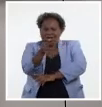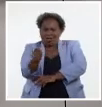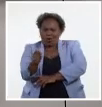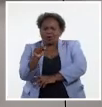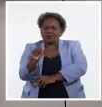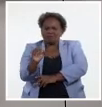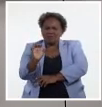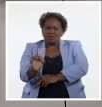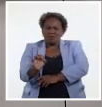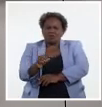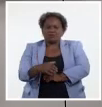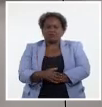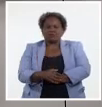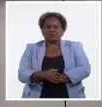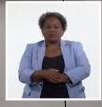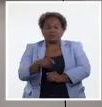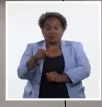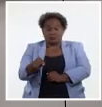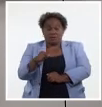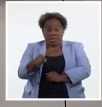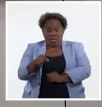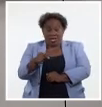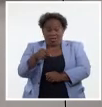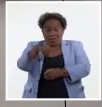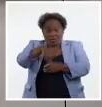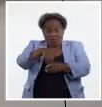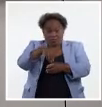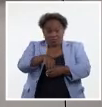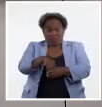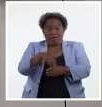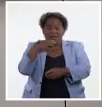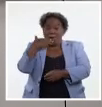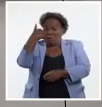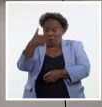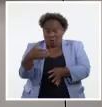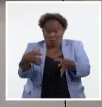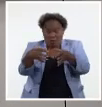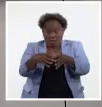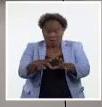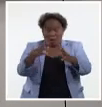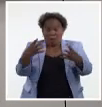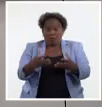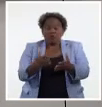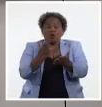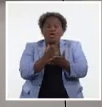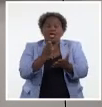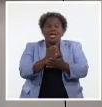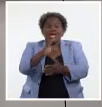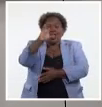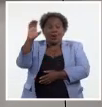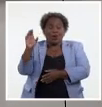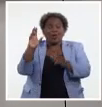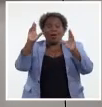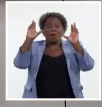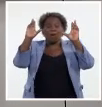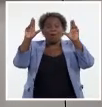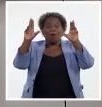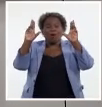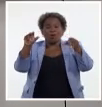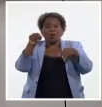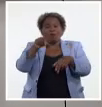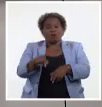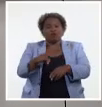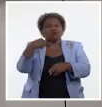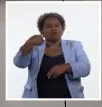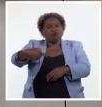ejemplos. Mientras ellos brillan en las principales ligas del orbe, en la Escuela Nacional de Voleibol, muchos jóvenes exponentes se dan cita cada